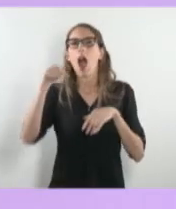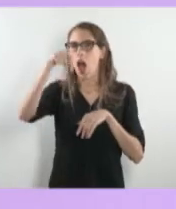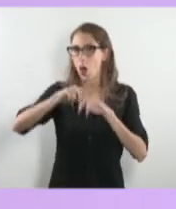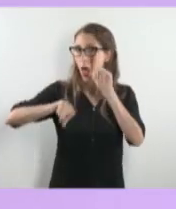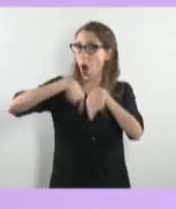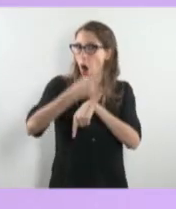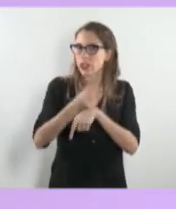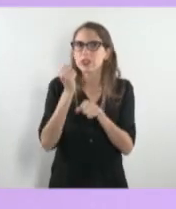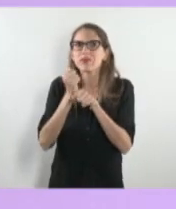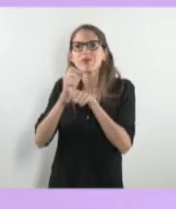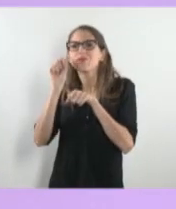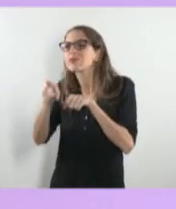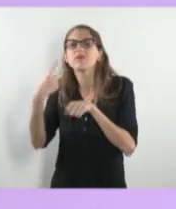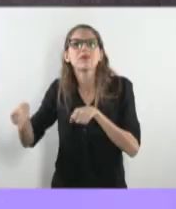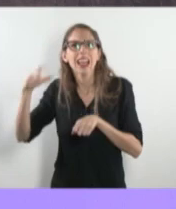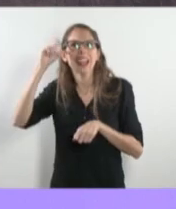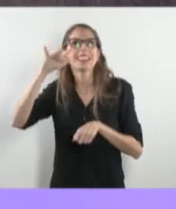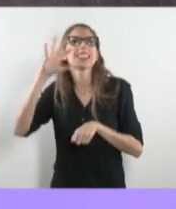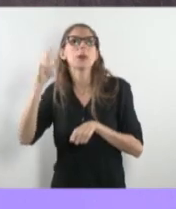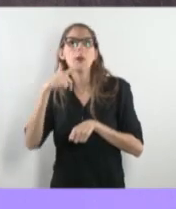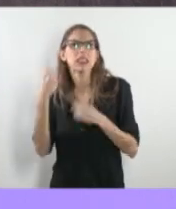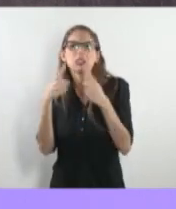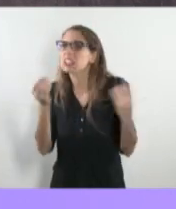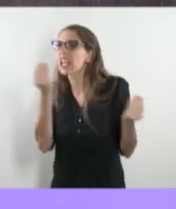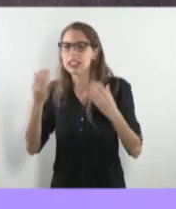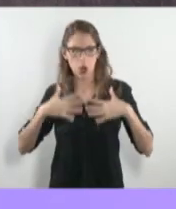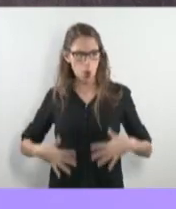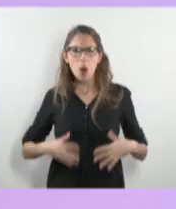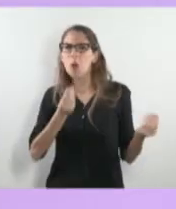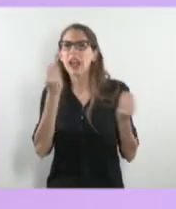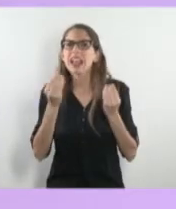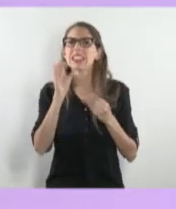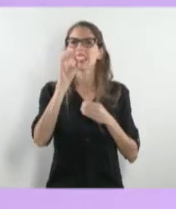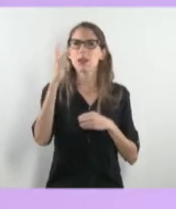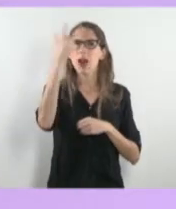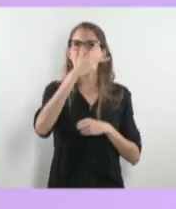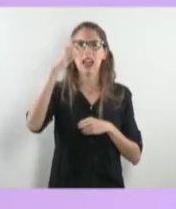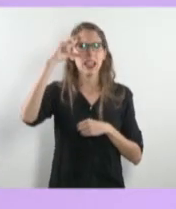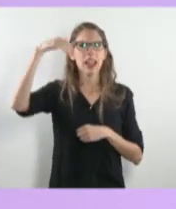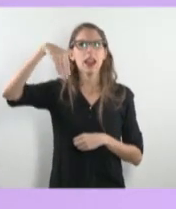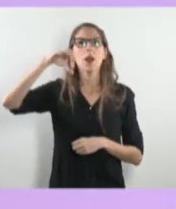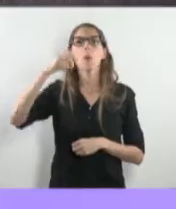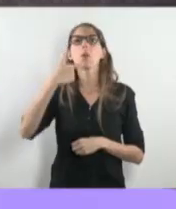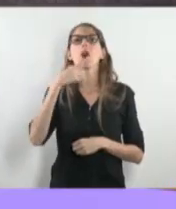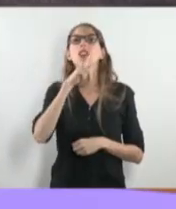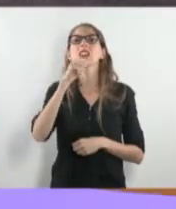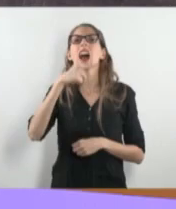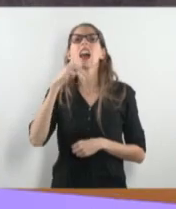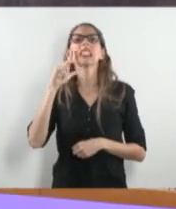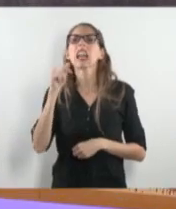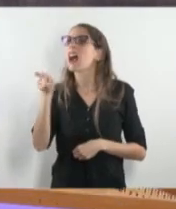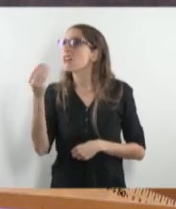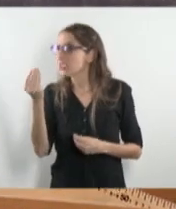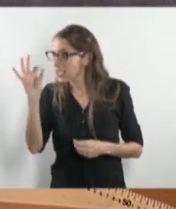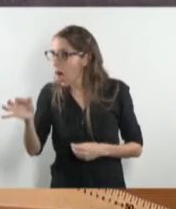las funciones de las enzimas en nuestros cuerpos. Dale. En nuestro cuerpo, la hemostasia. ¿Sabes lo que es? Sí. No nos digas. Vamos a verlo primero